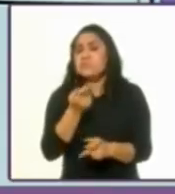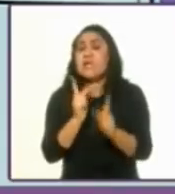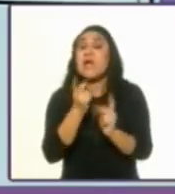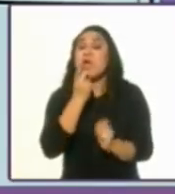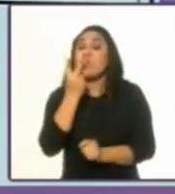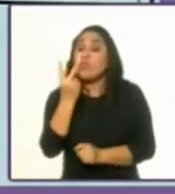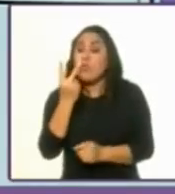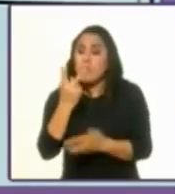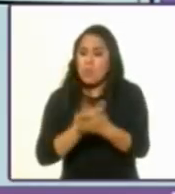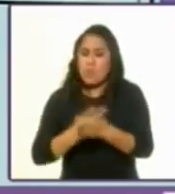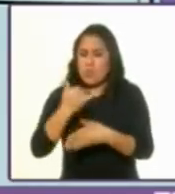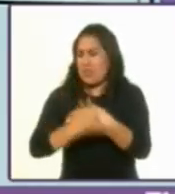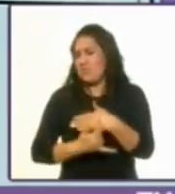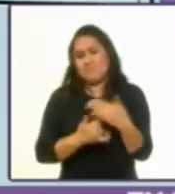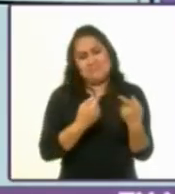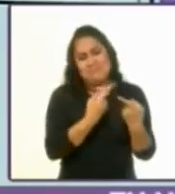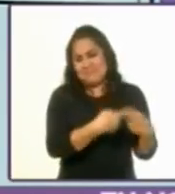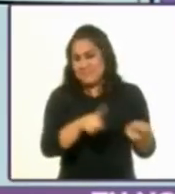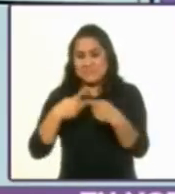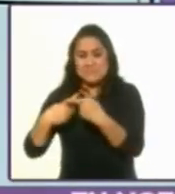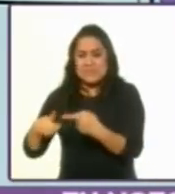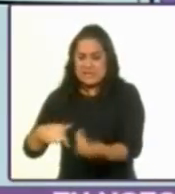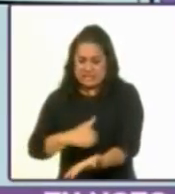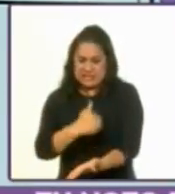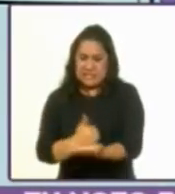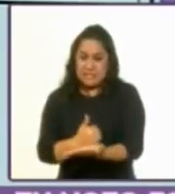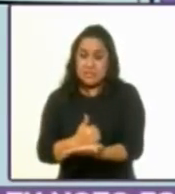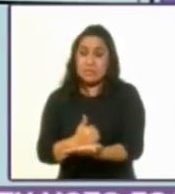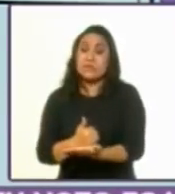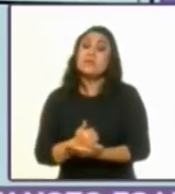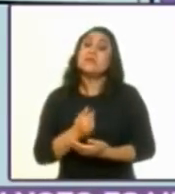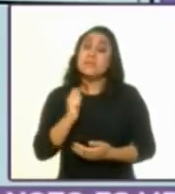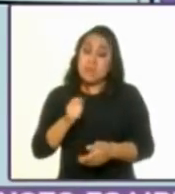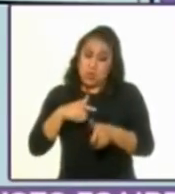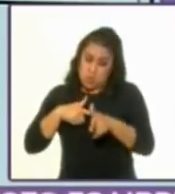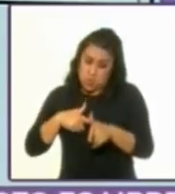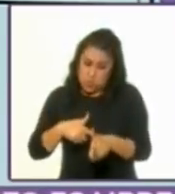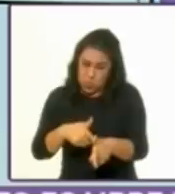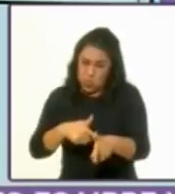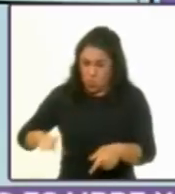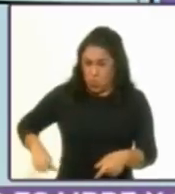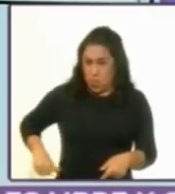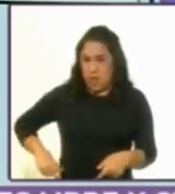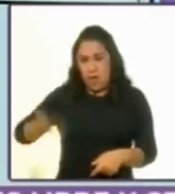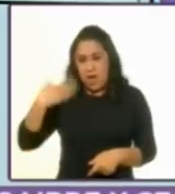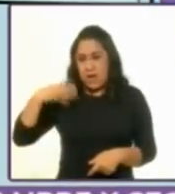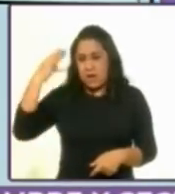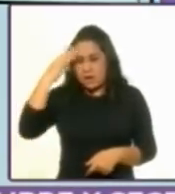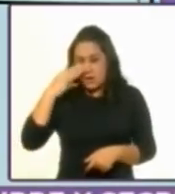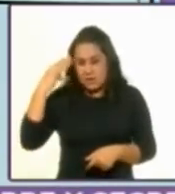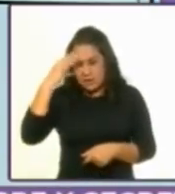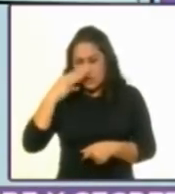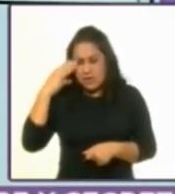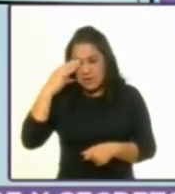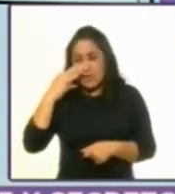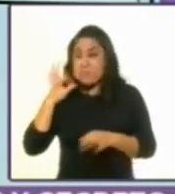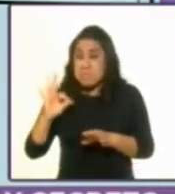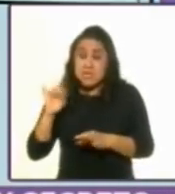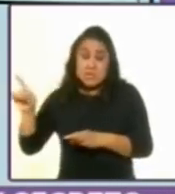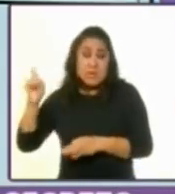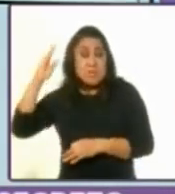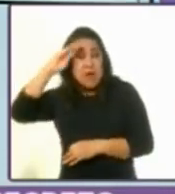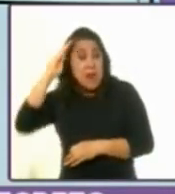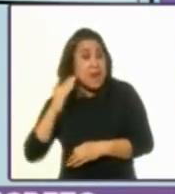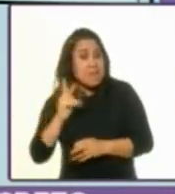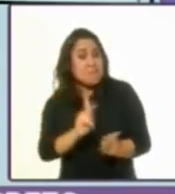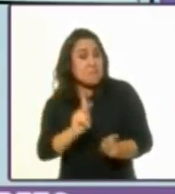proyectos completamente distintos de ciudad la continuidad del gobierno de mancera que representa alejandra barrales y